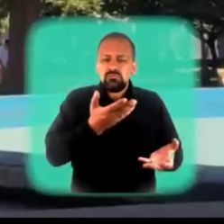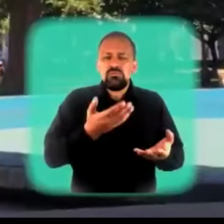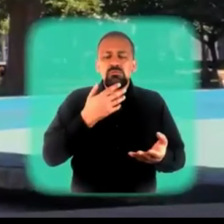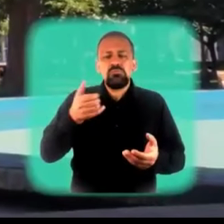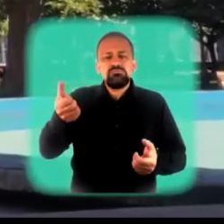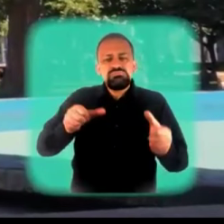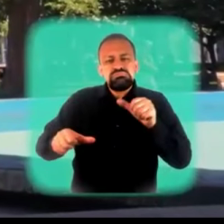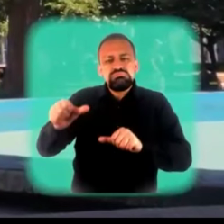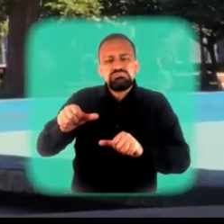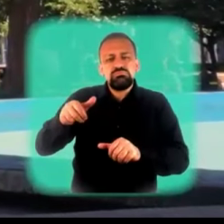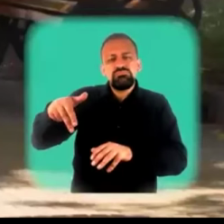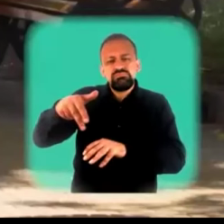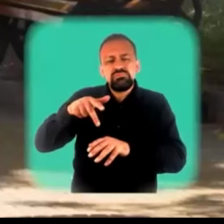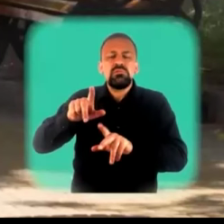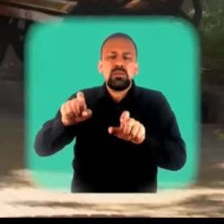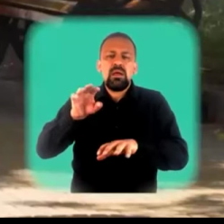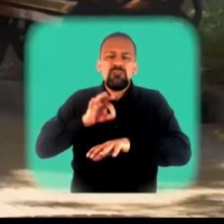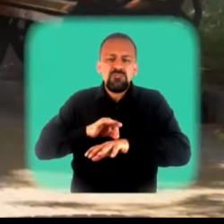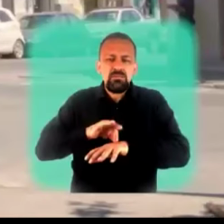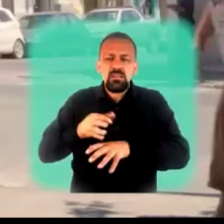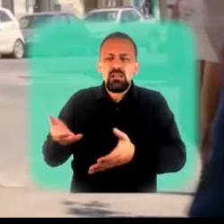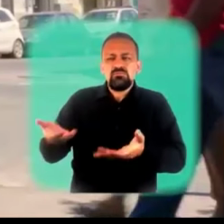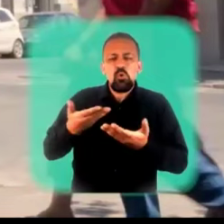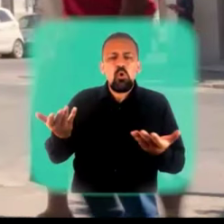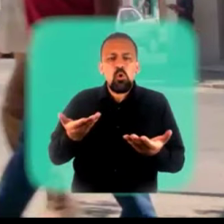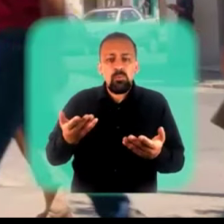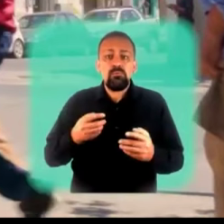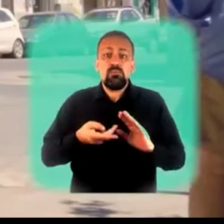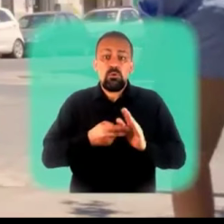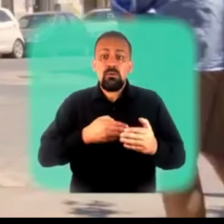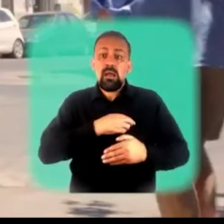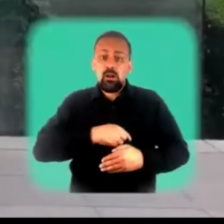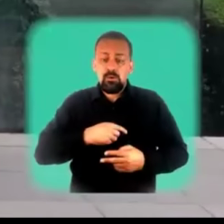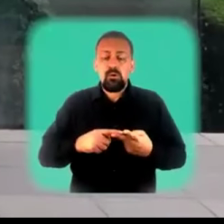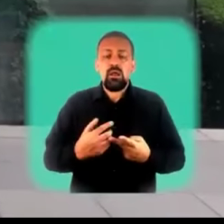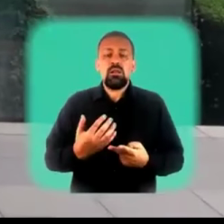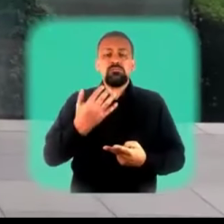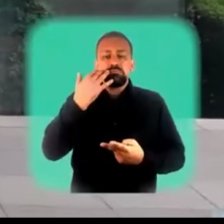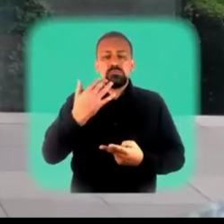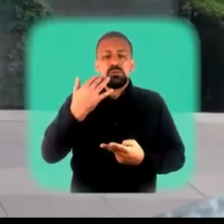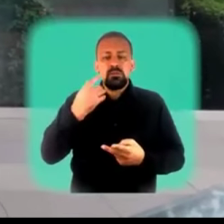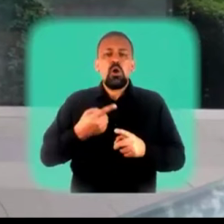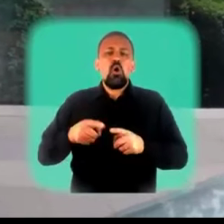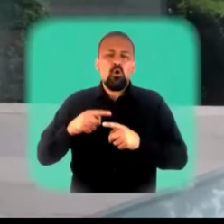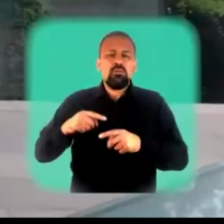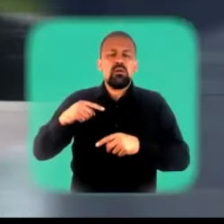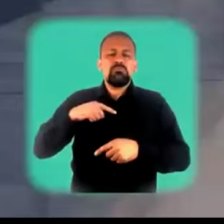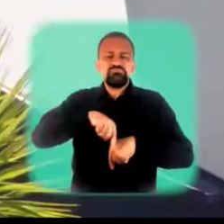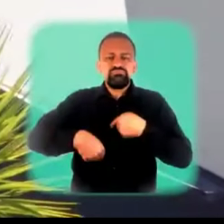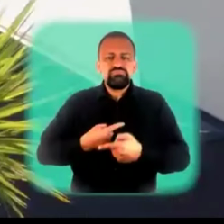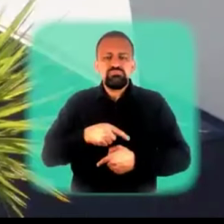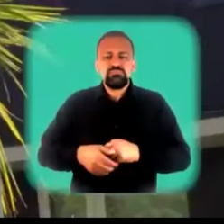del uso de plaguicidas en la ocurrencia de enfermedades crónicas, especialmente las cardiovasculares, respiratorias y otras